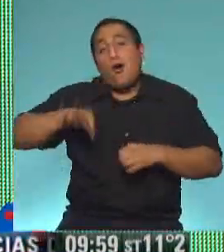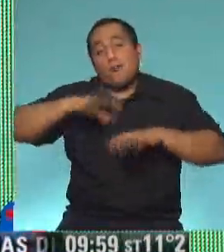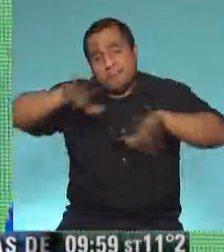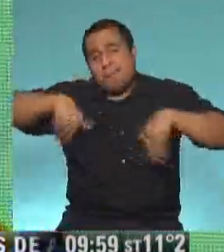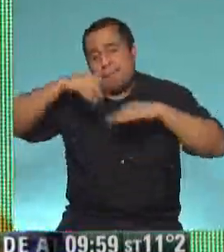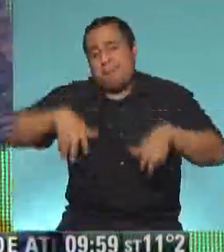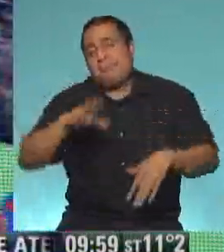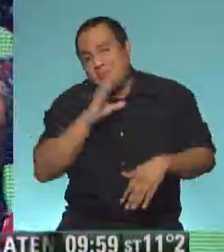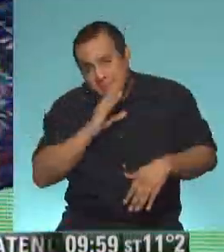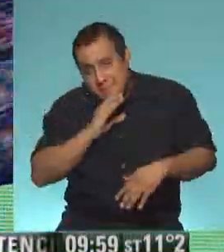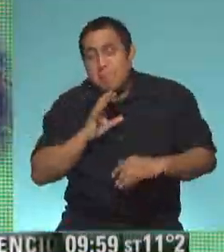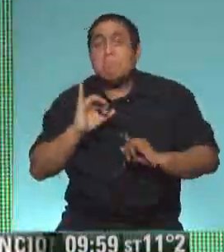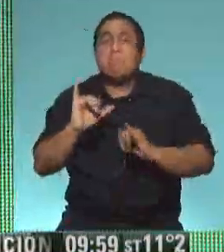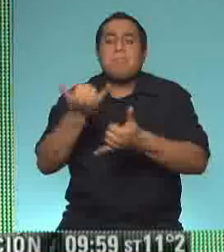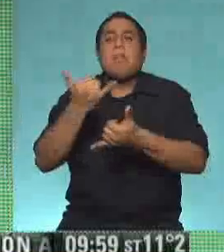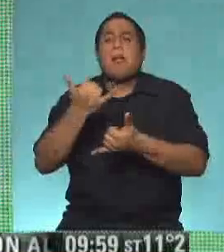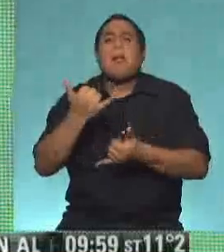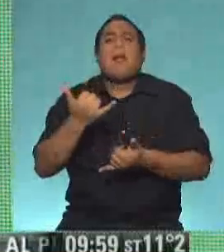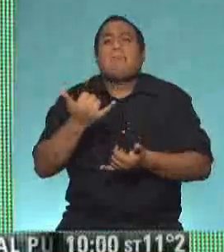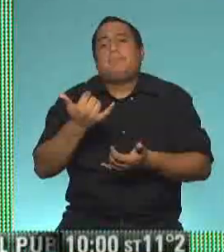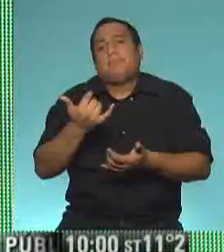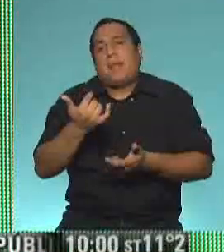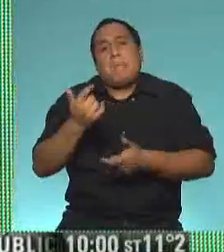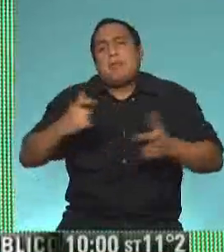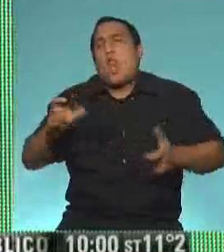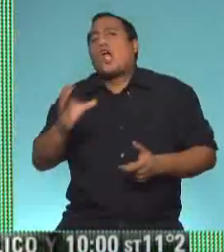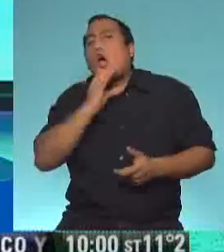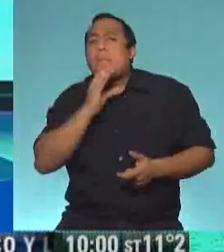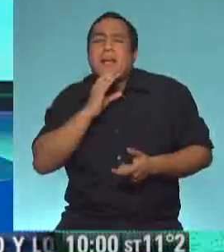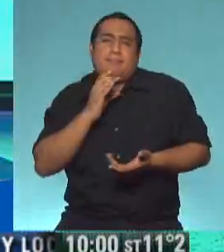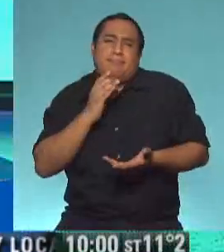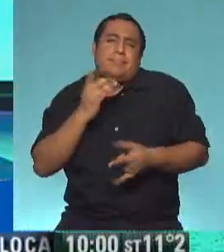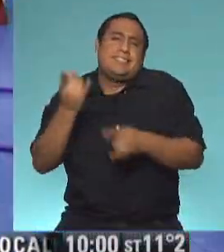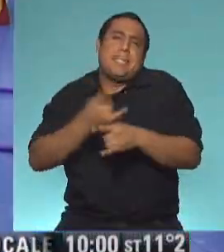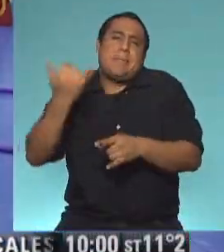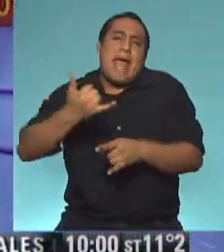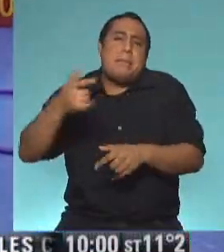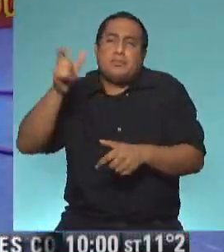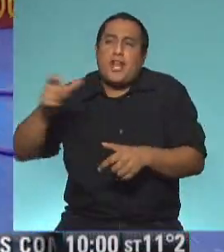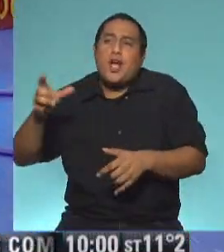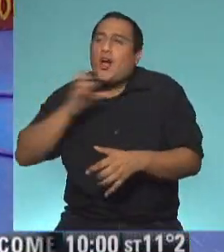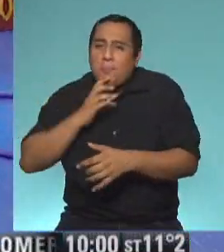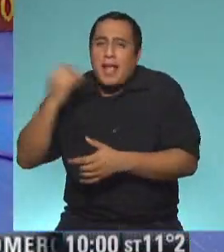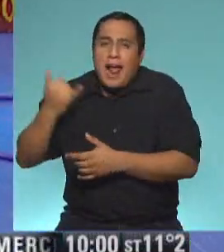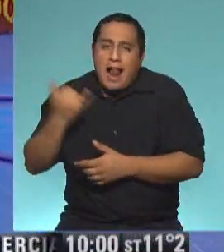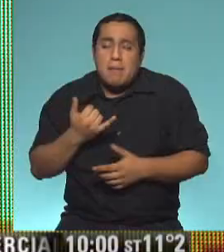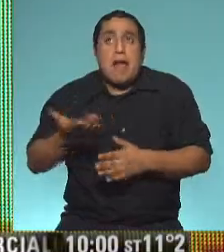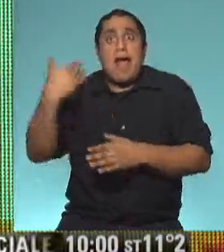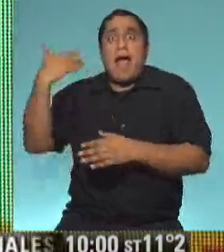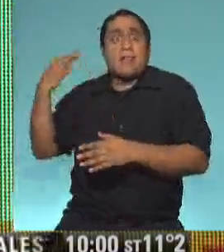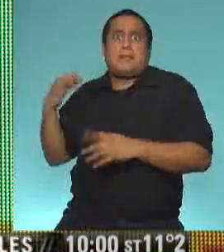muy bien. Un poquito más arriba. Ahí está, del otro lado. Bueno, gente graciosa existió siempre. Sí. Bueno, y hace muchísimos años también. Bueno,